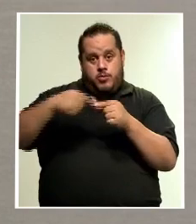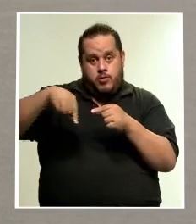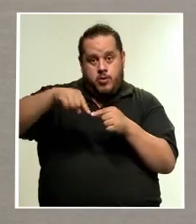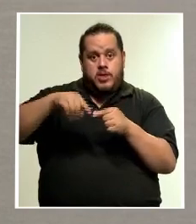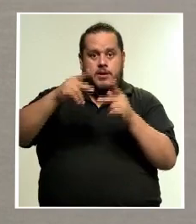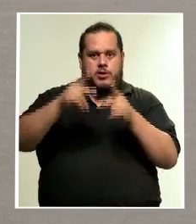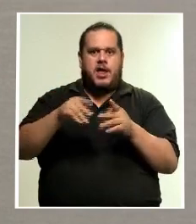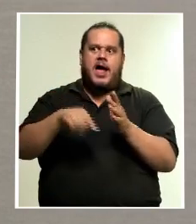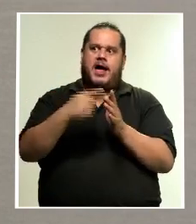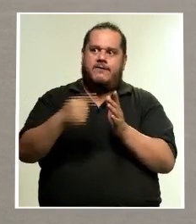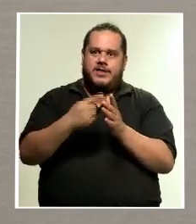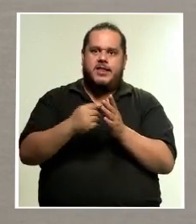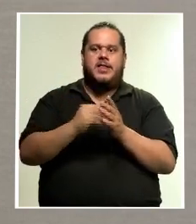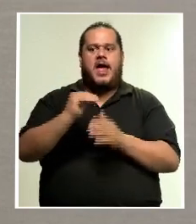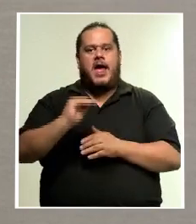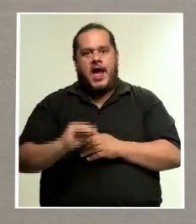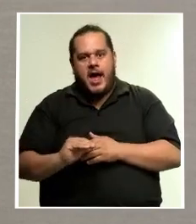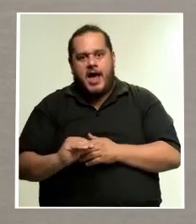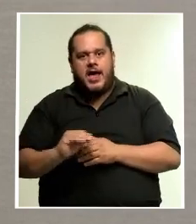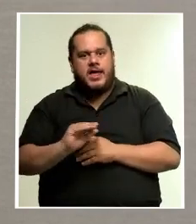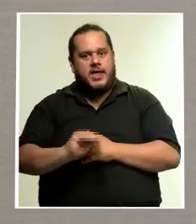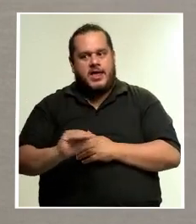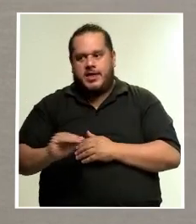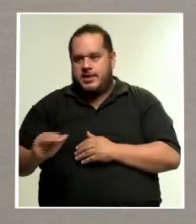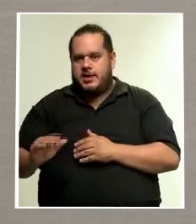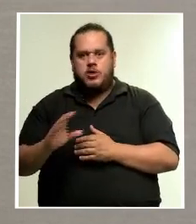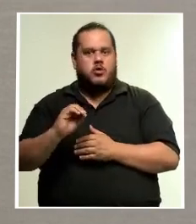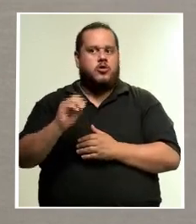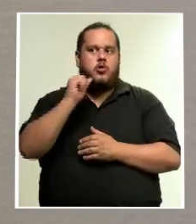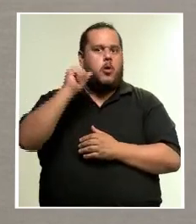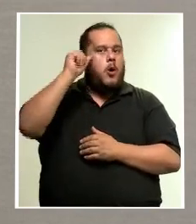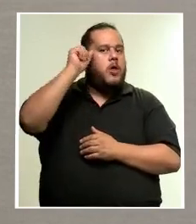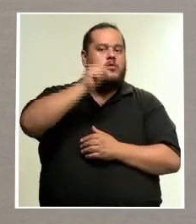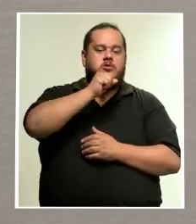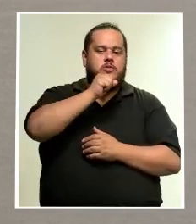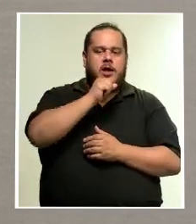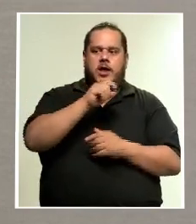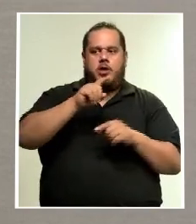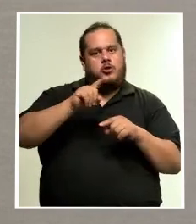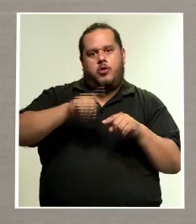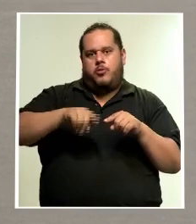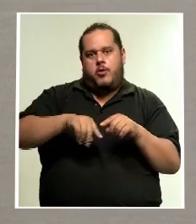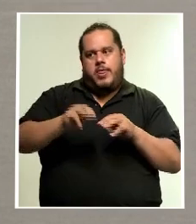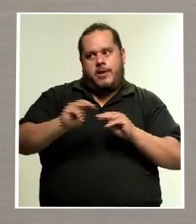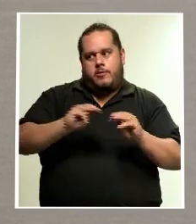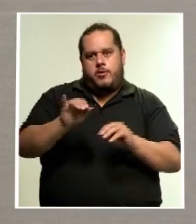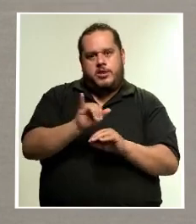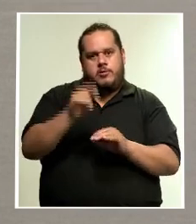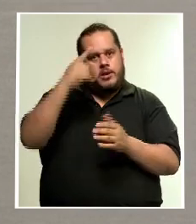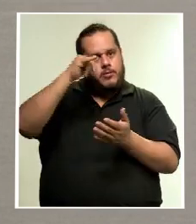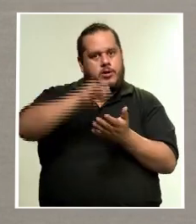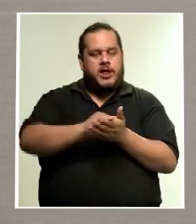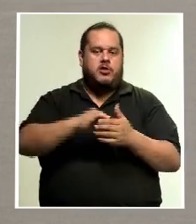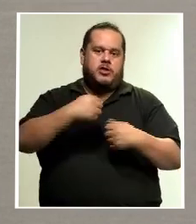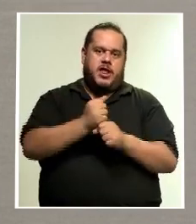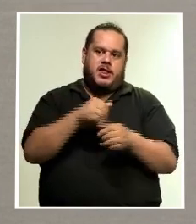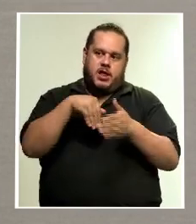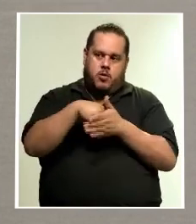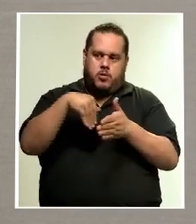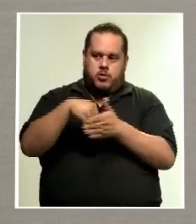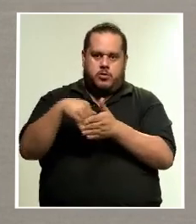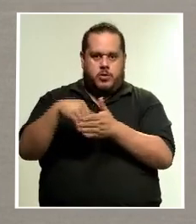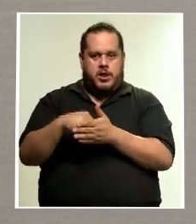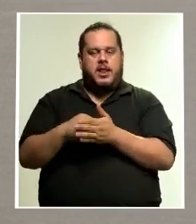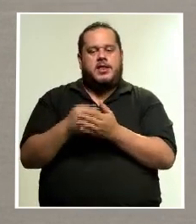veces menores, hay adultos mayores, hay personas que no tienen una capacidad de movilidad igual. Por eso también se van generando unos bloques que van llegando de